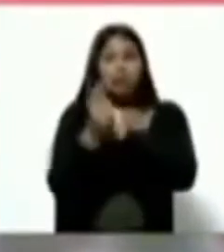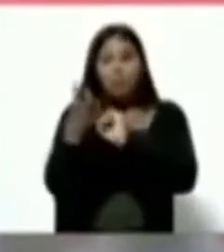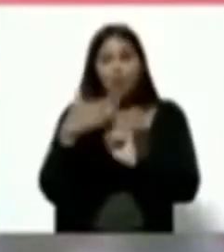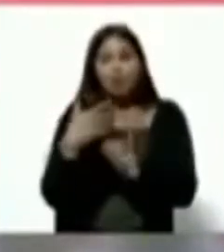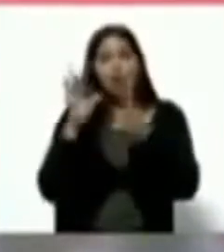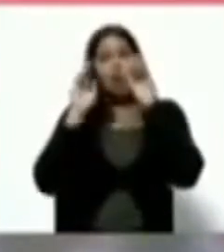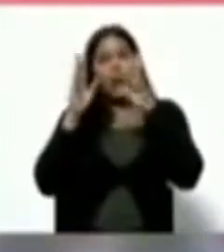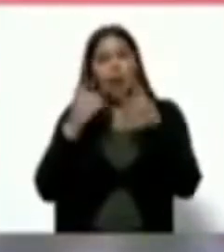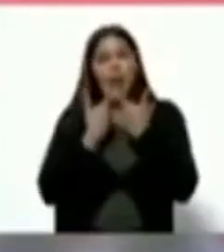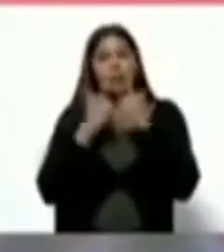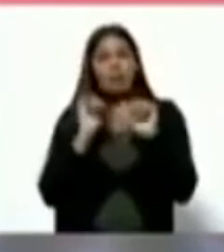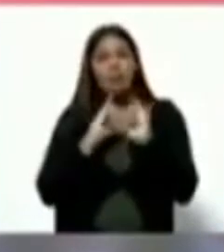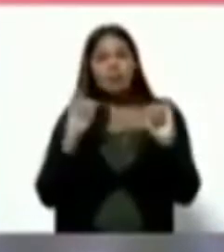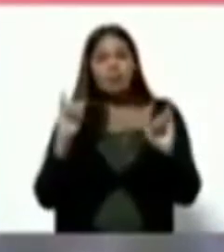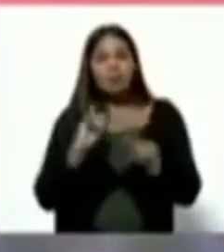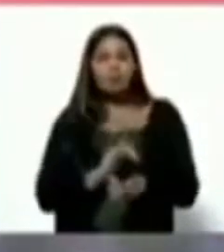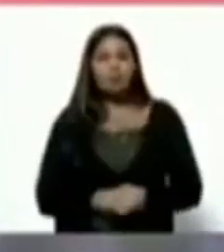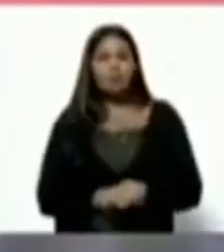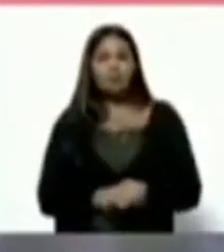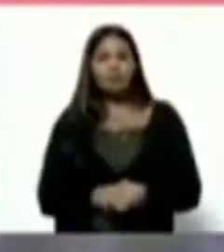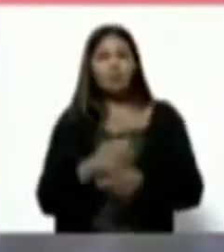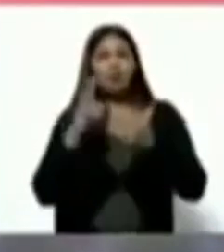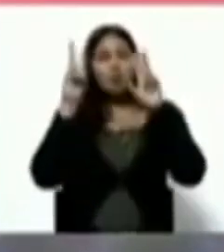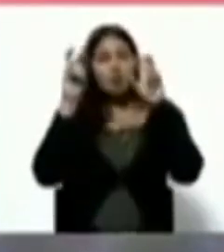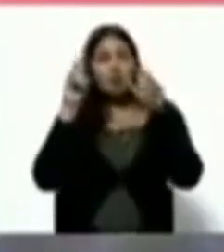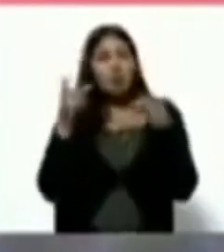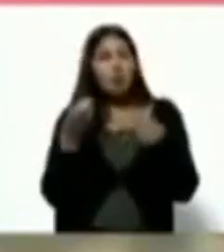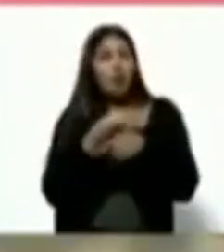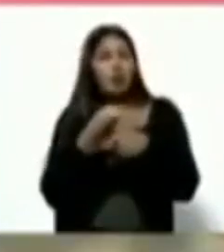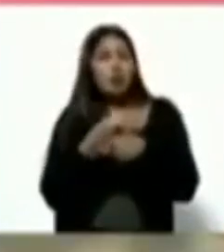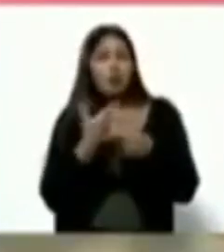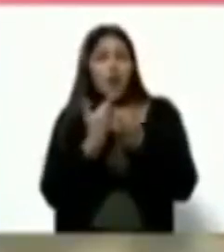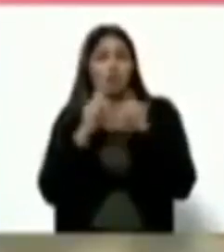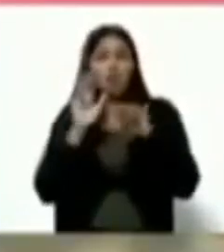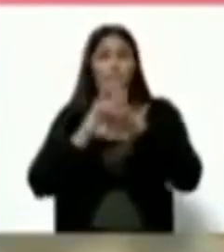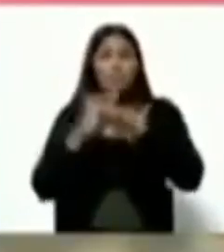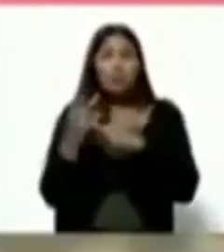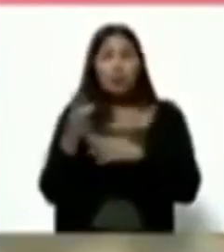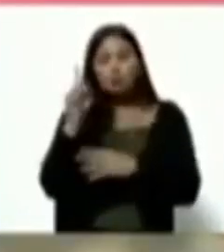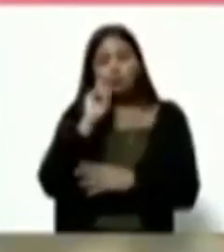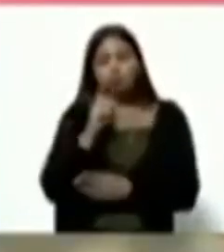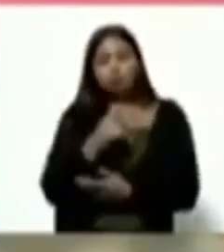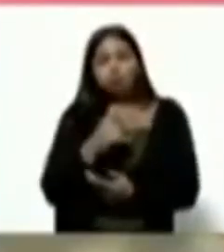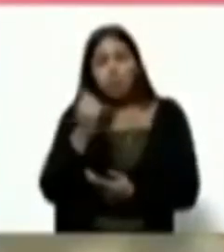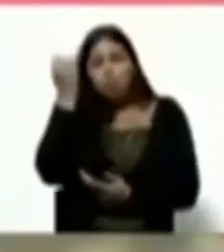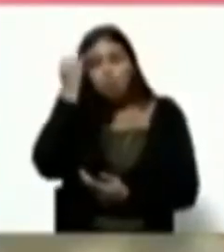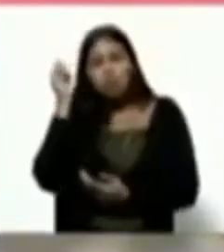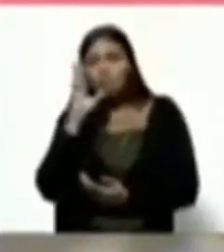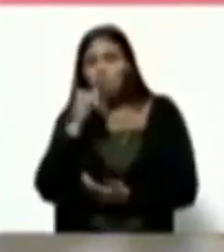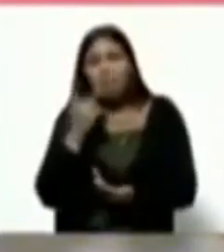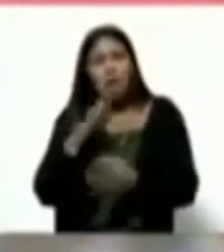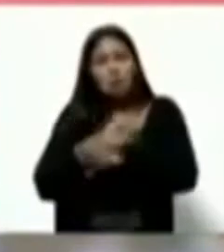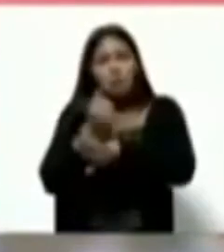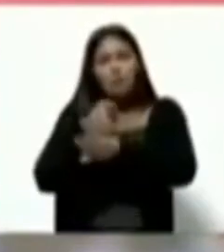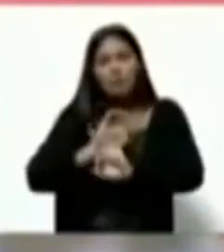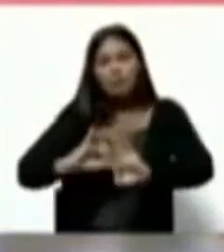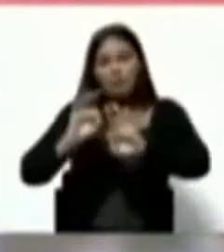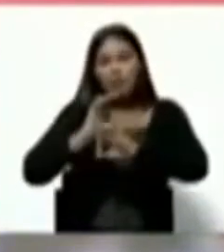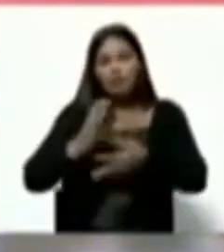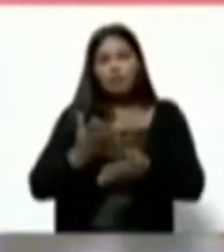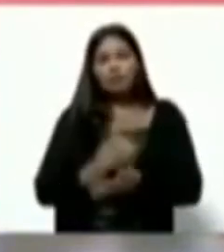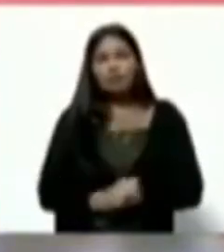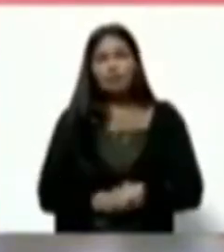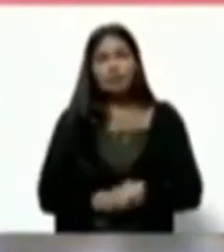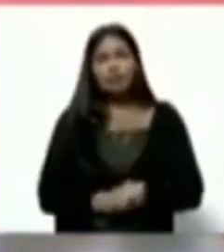libres, que el nuevo gobierno los ponga en libertad lo más pronto posible porque son inocentes. Es uno de